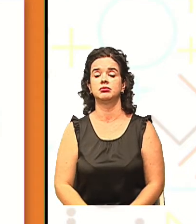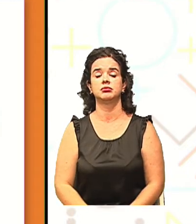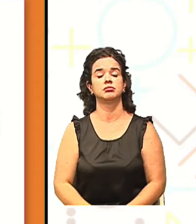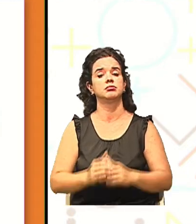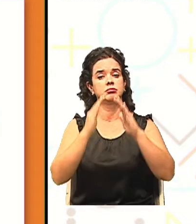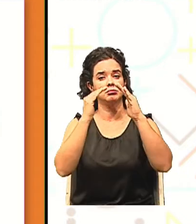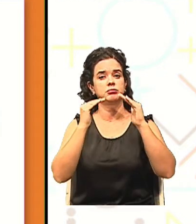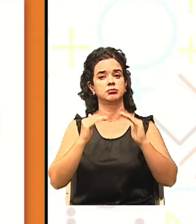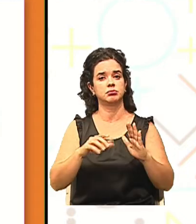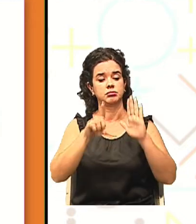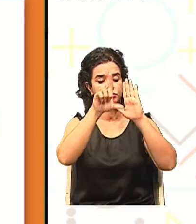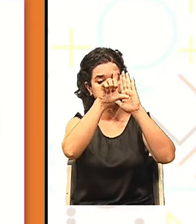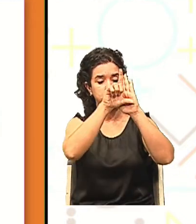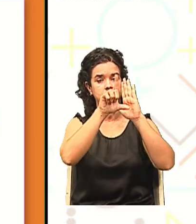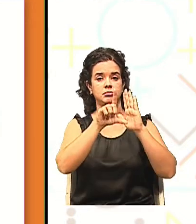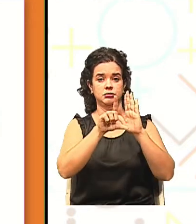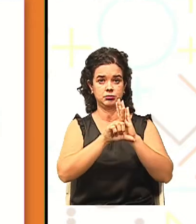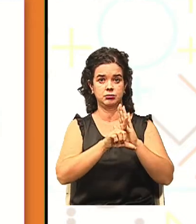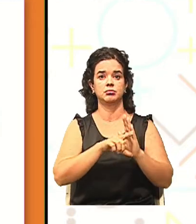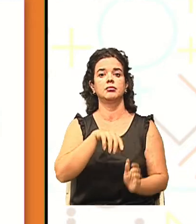pasamos al criterio ángulo, ángulo, ángulo.